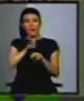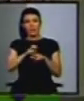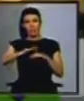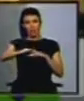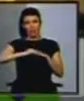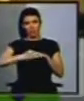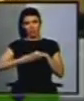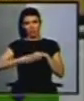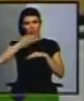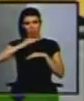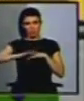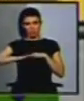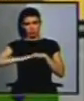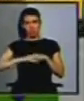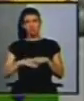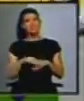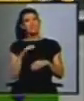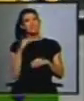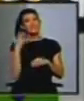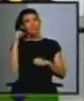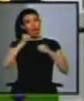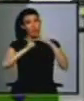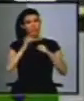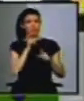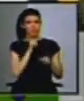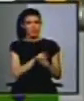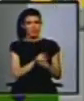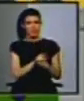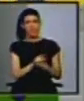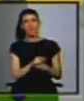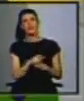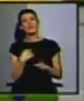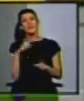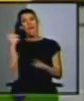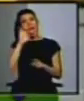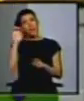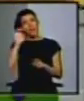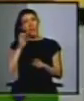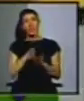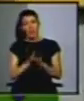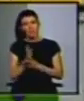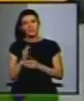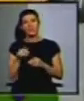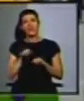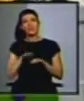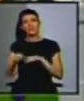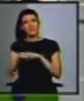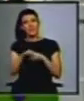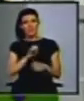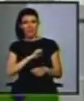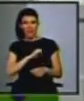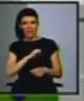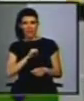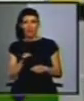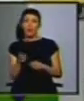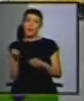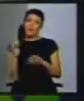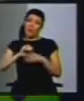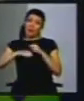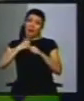en 5 de las 7 empresas y desde enero recorrerán las calles de Santiago. La idea es que se sumen varios más en los próximos